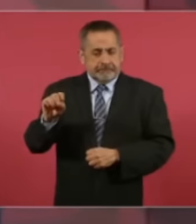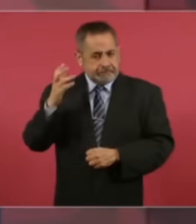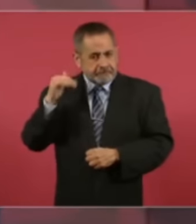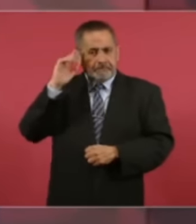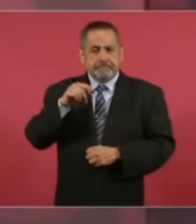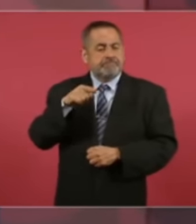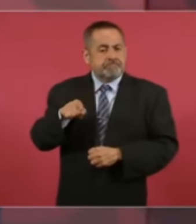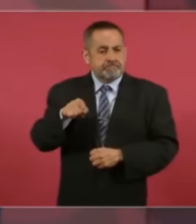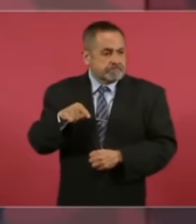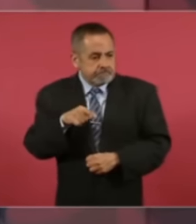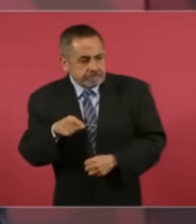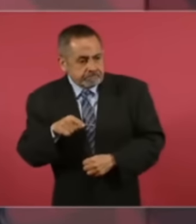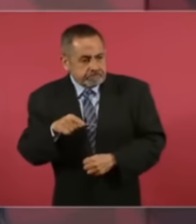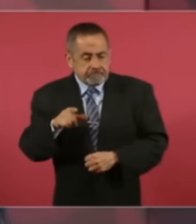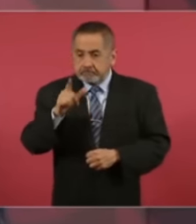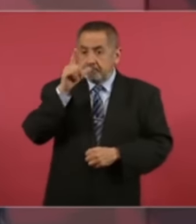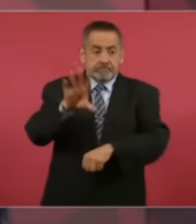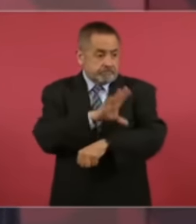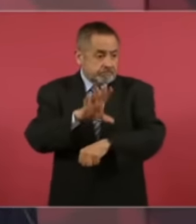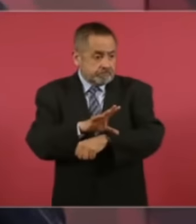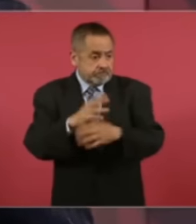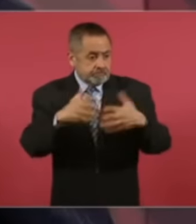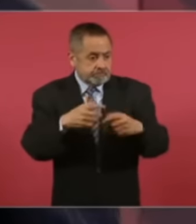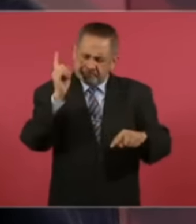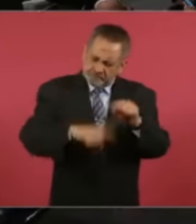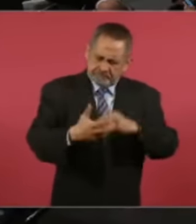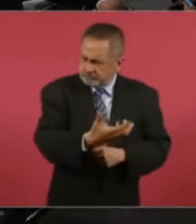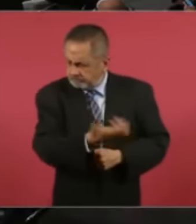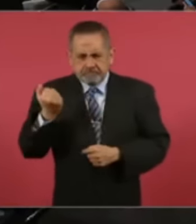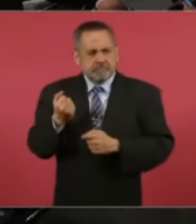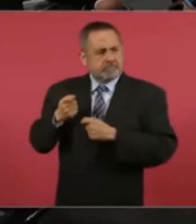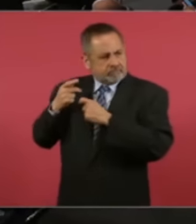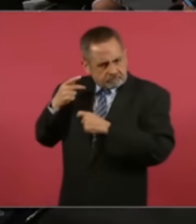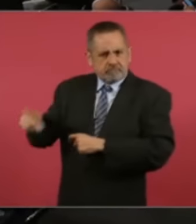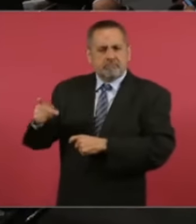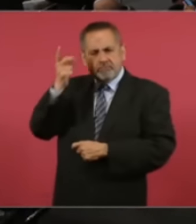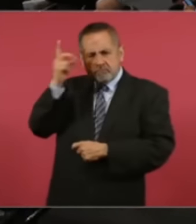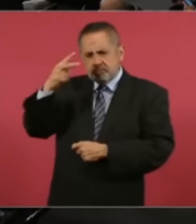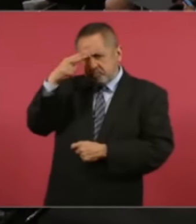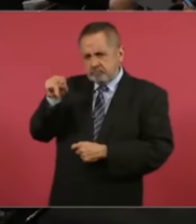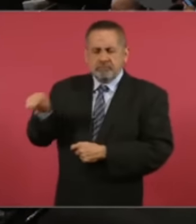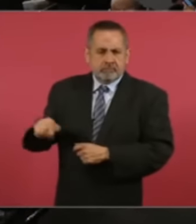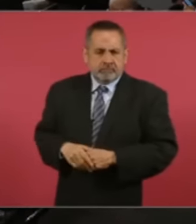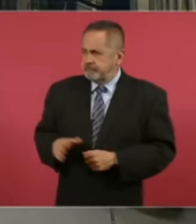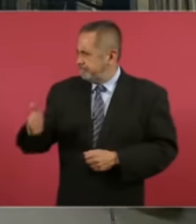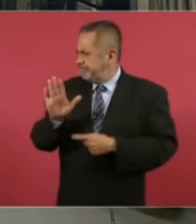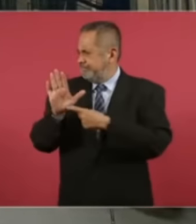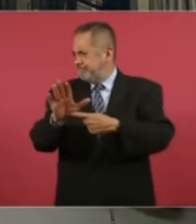cuando nacionalizó la industria eléctrica. Pon la carta, porque nos ayuda